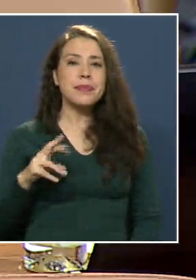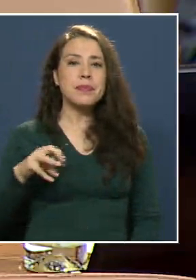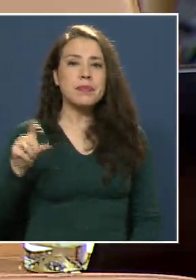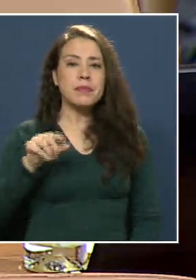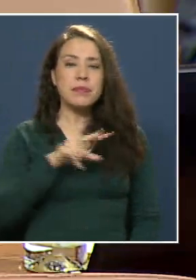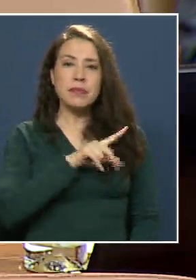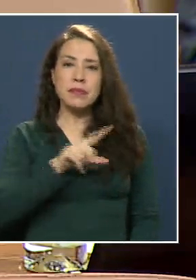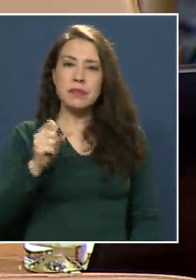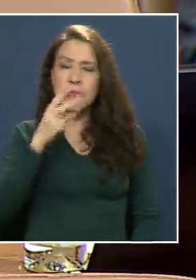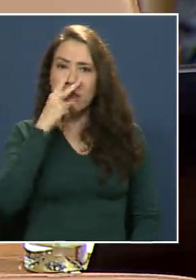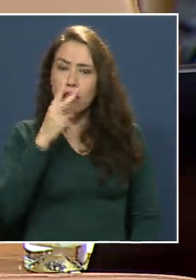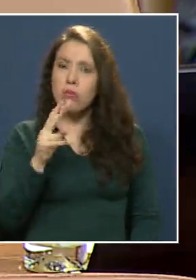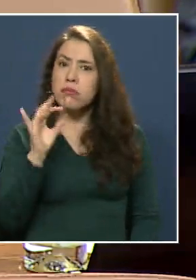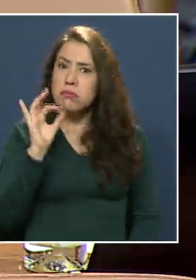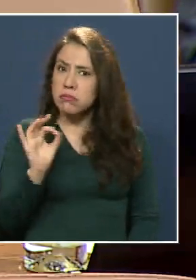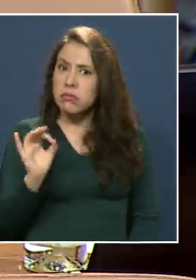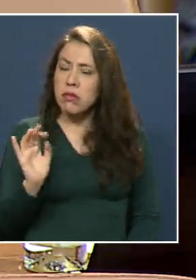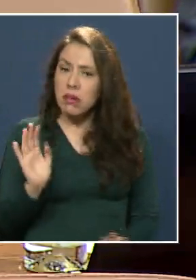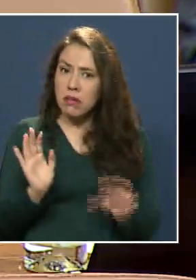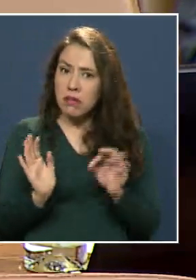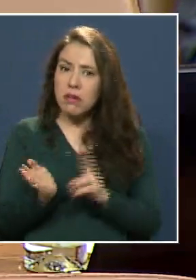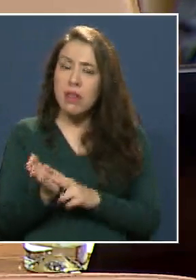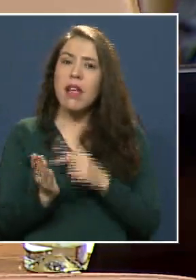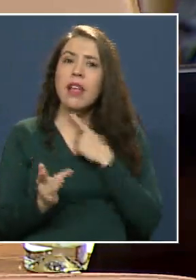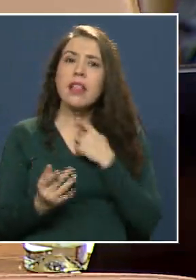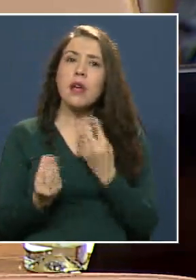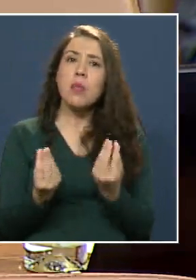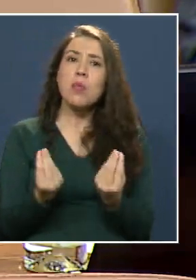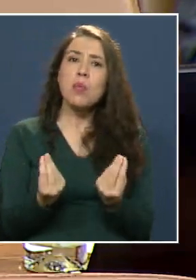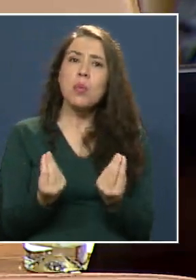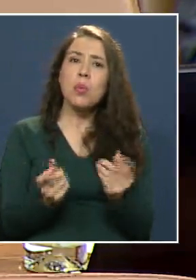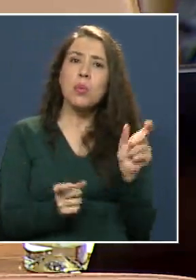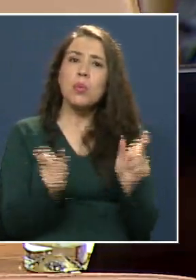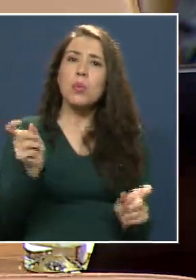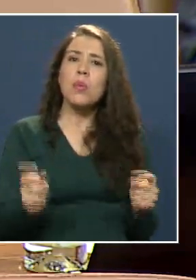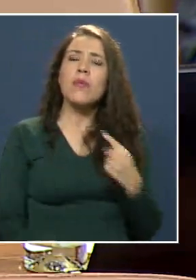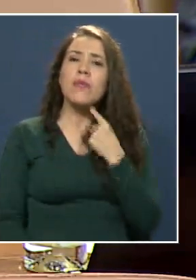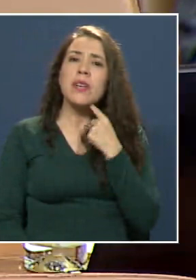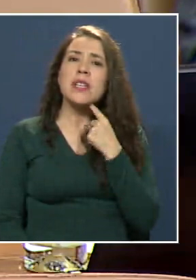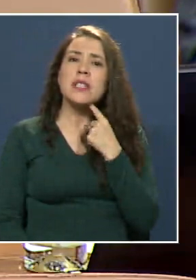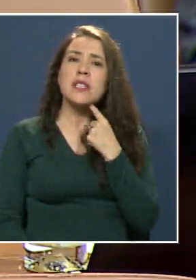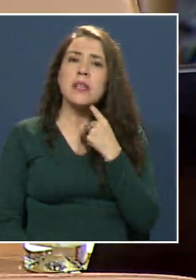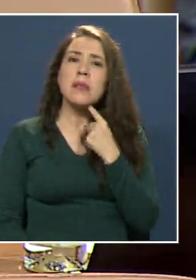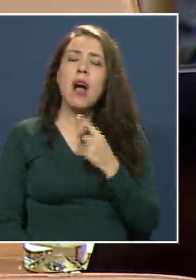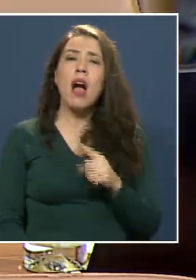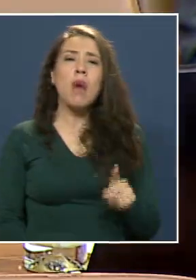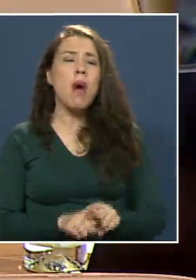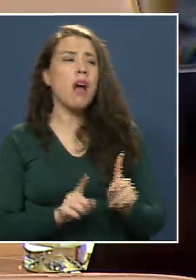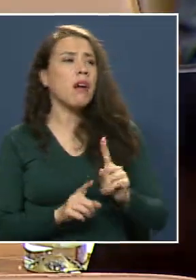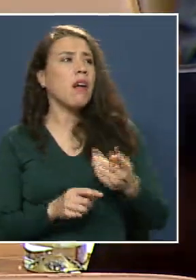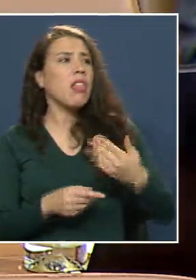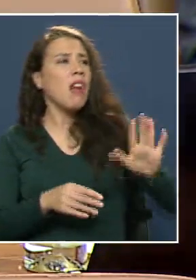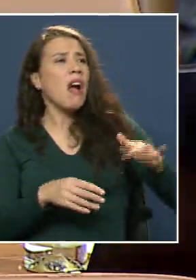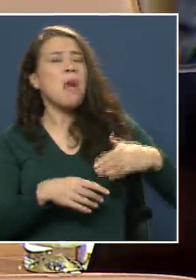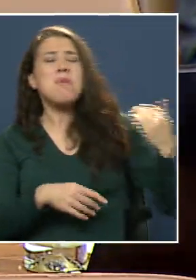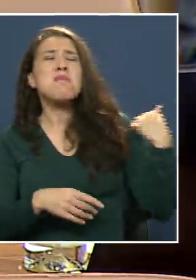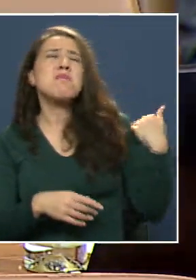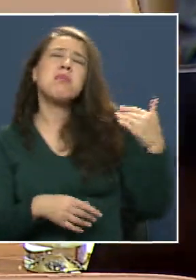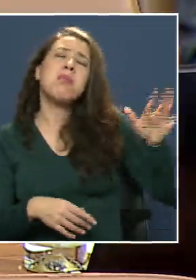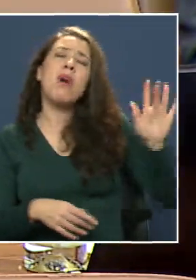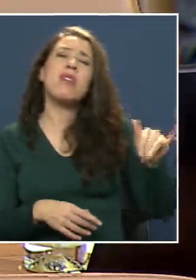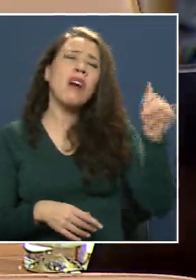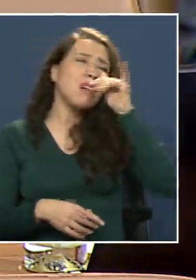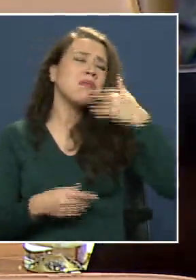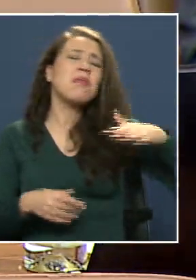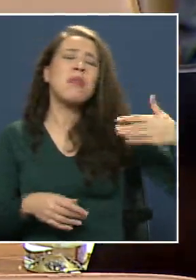que había un legítimo interés de muchas víctimas de no dejar impune la investigación de esos